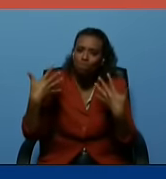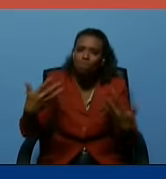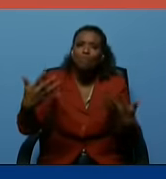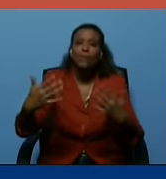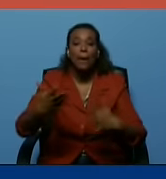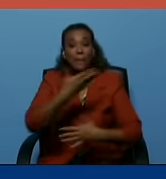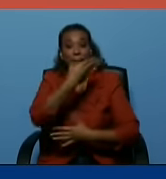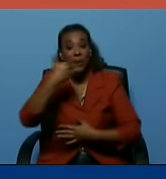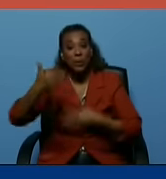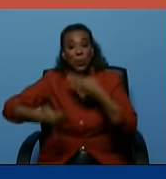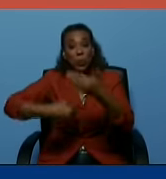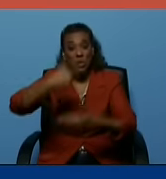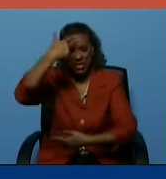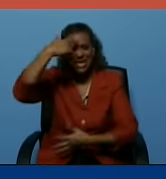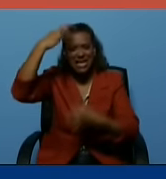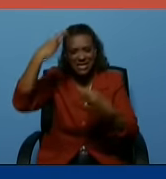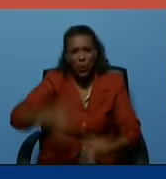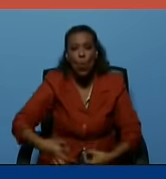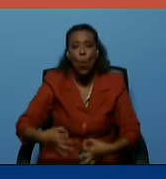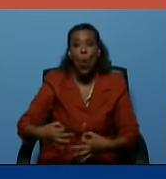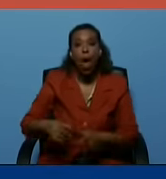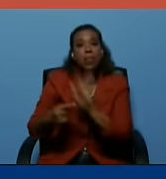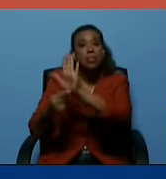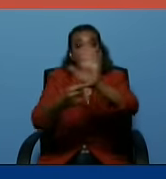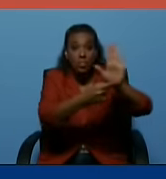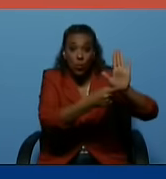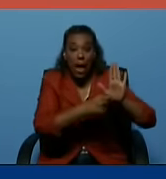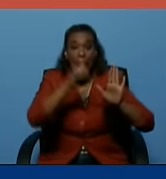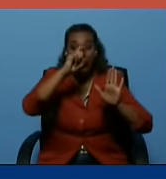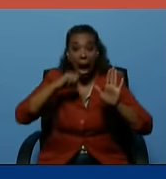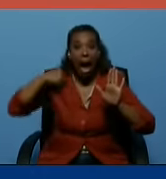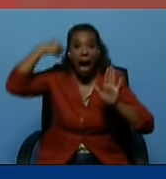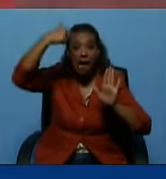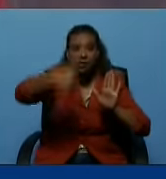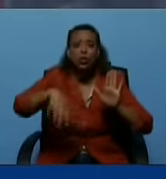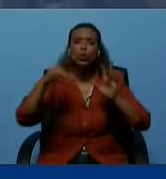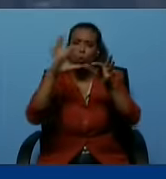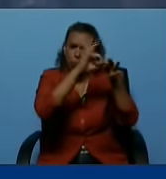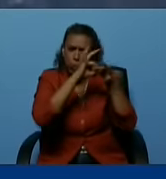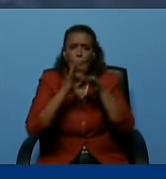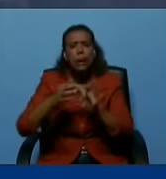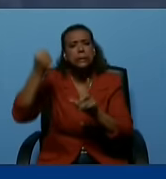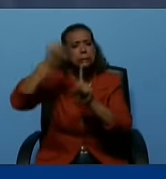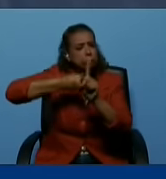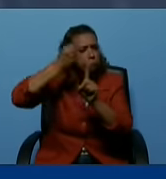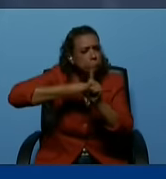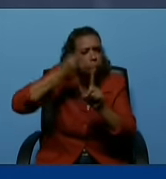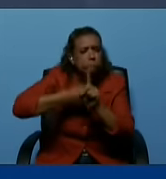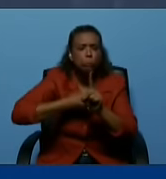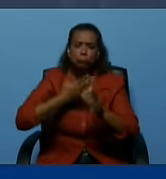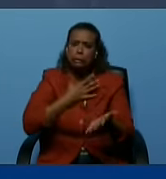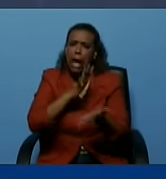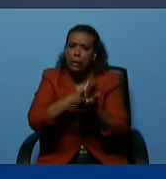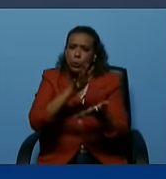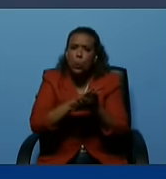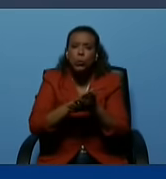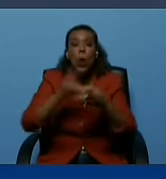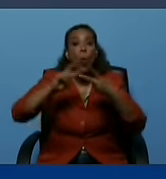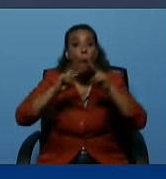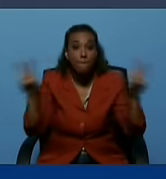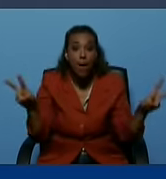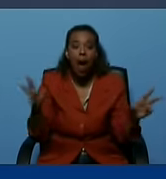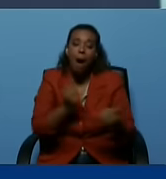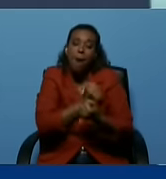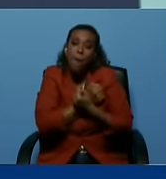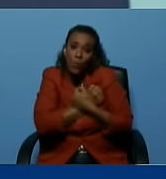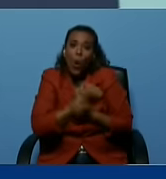lo mejor. Y hemos demostrado que unidos, perseverando, con constancia, con paz y con